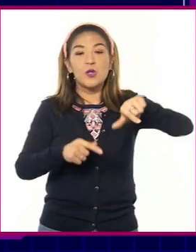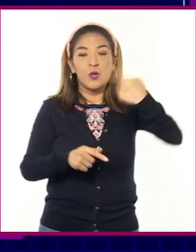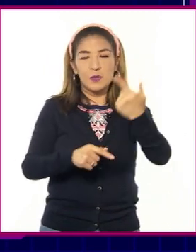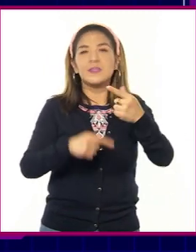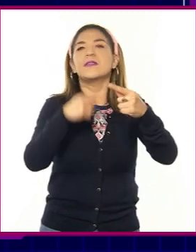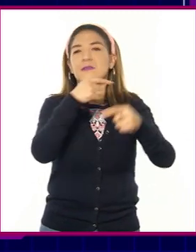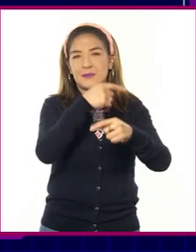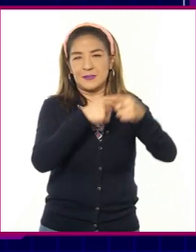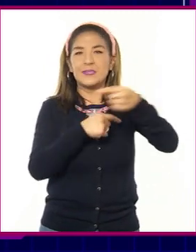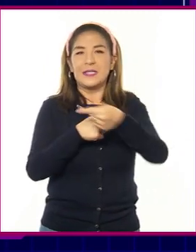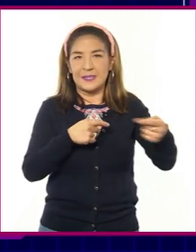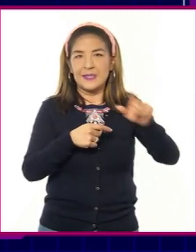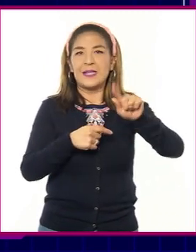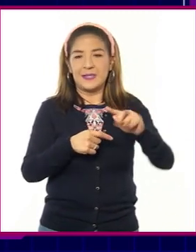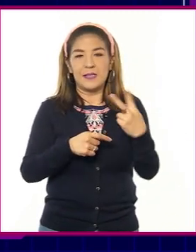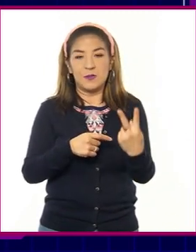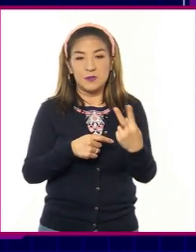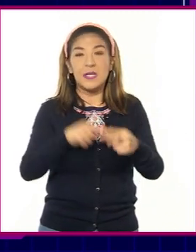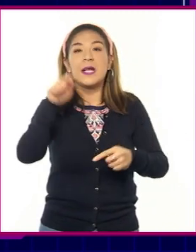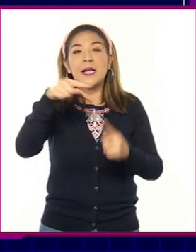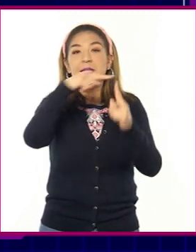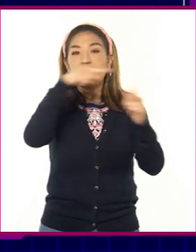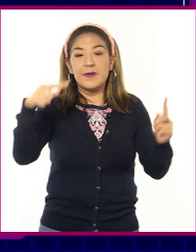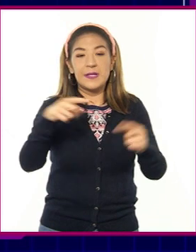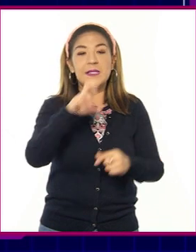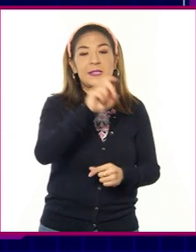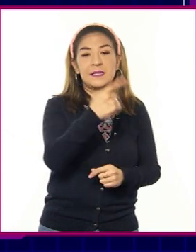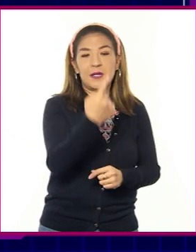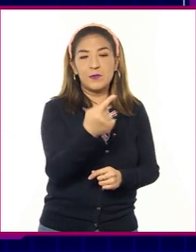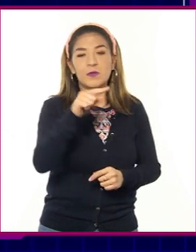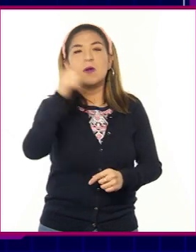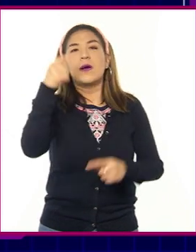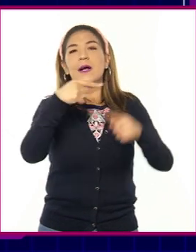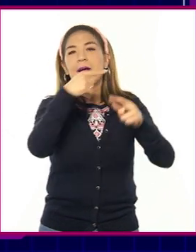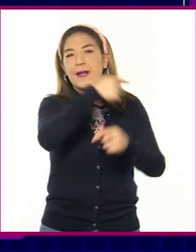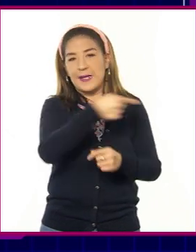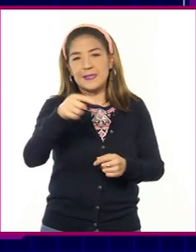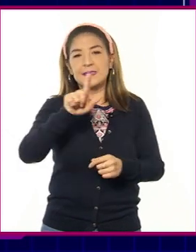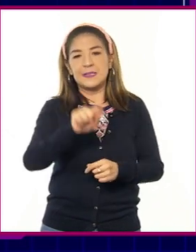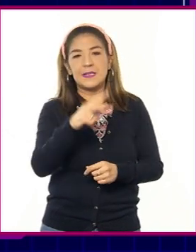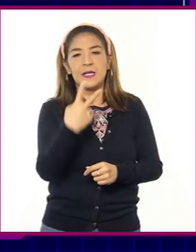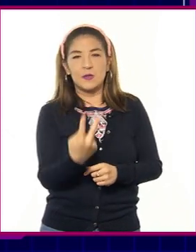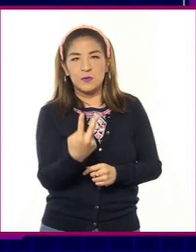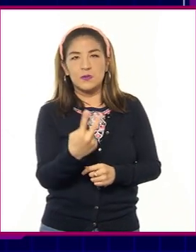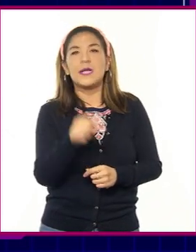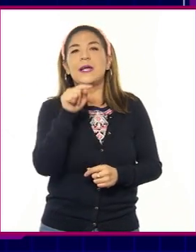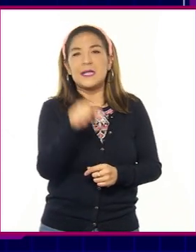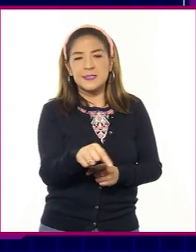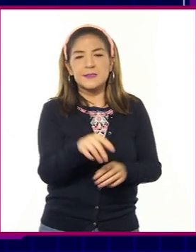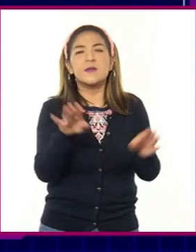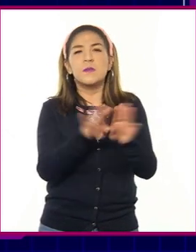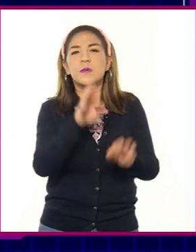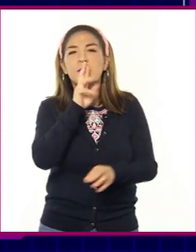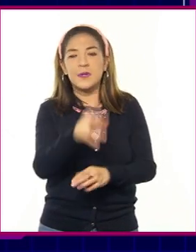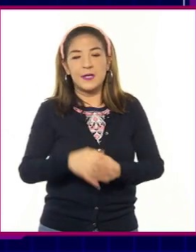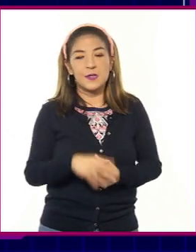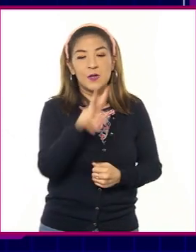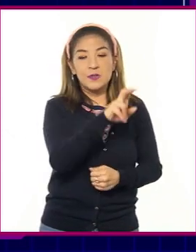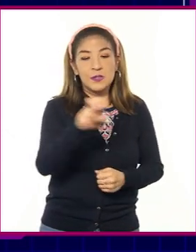12/72 y dividirlo entre 31/72. De esta manera, obtenemos